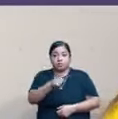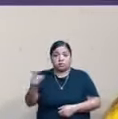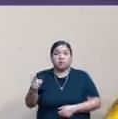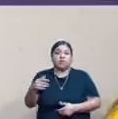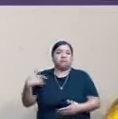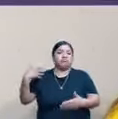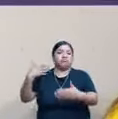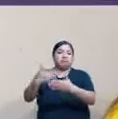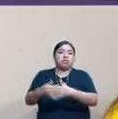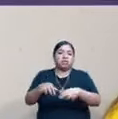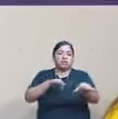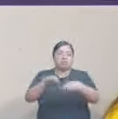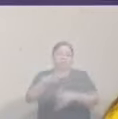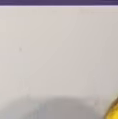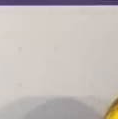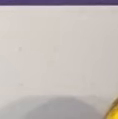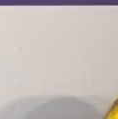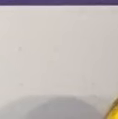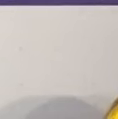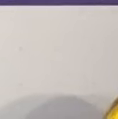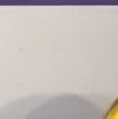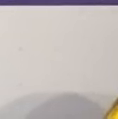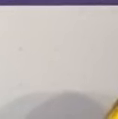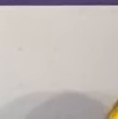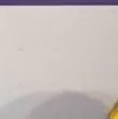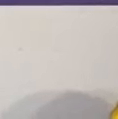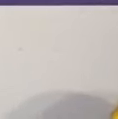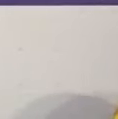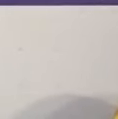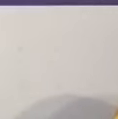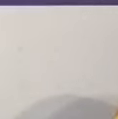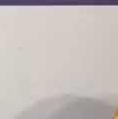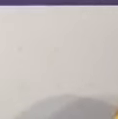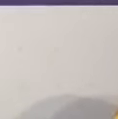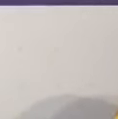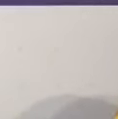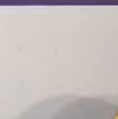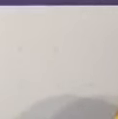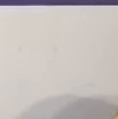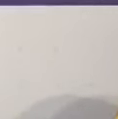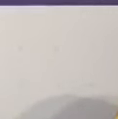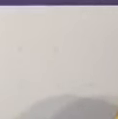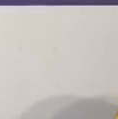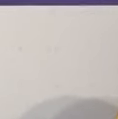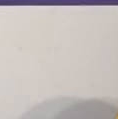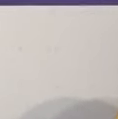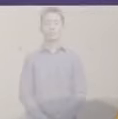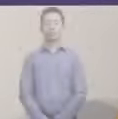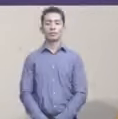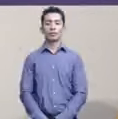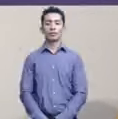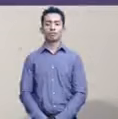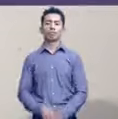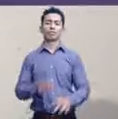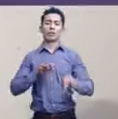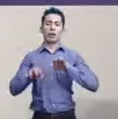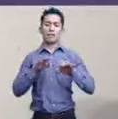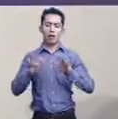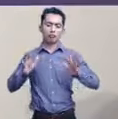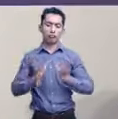generación de empleo. Es por ello que el proyecto independiente, consciente de la necesidad que tiene nuestro municipio por generar fuentes de trabajo